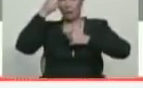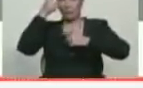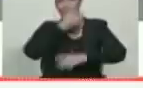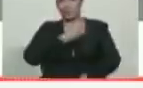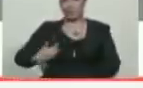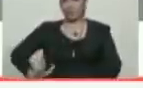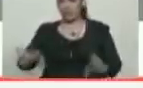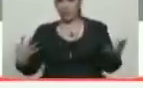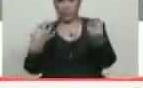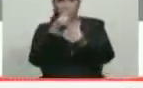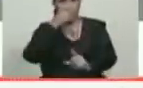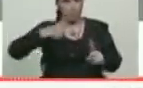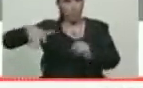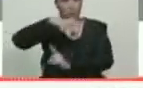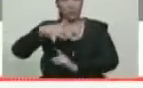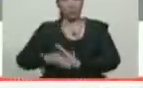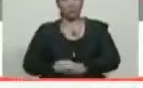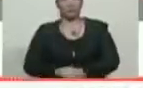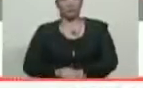a su pueblo.